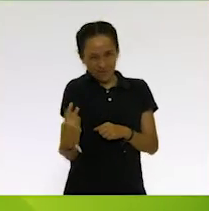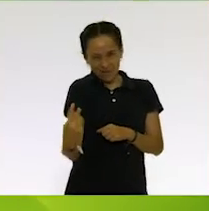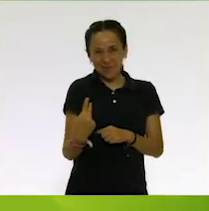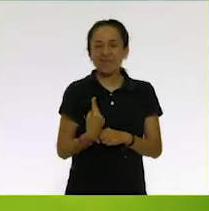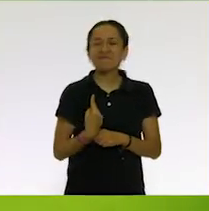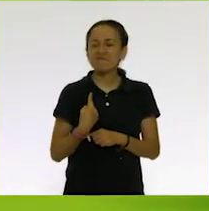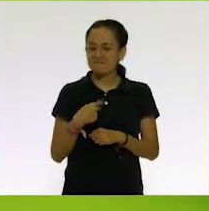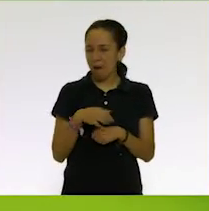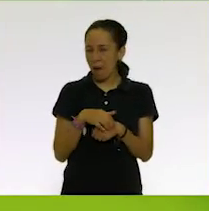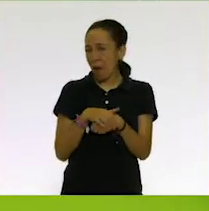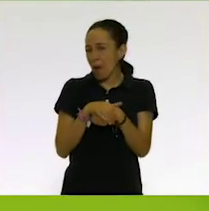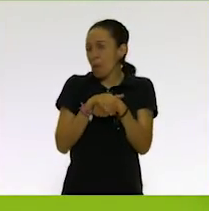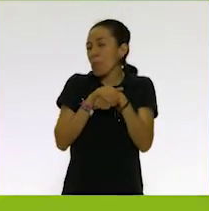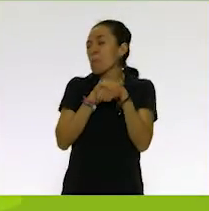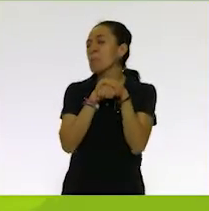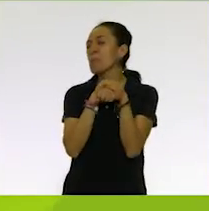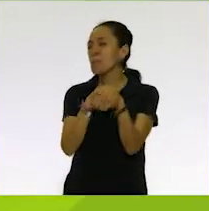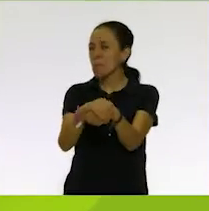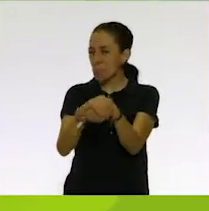buenos amigos.